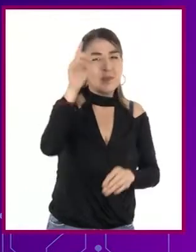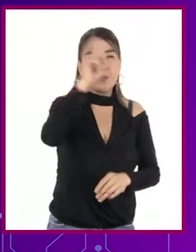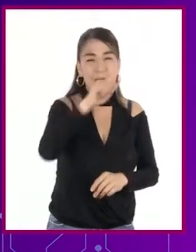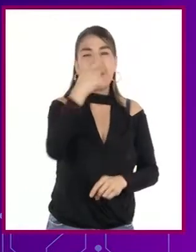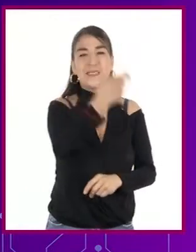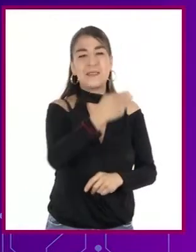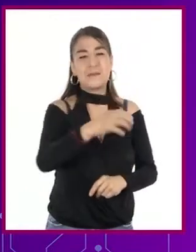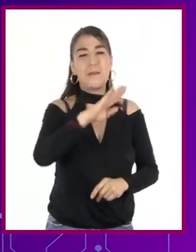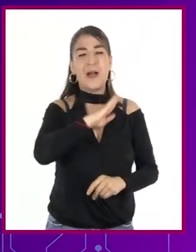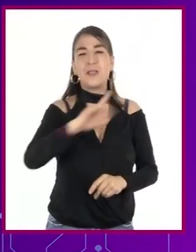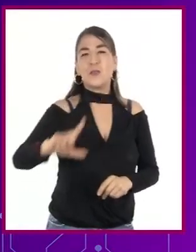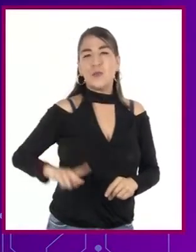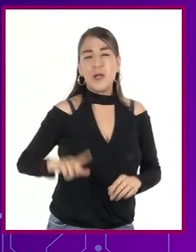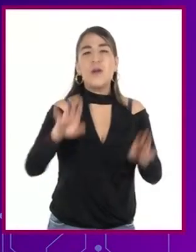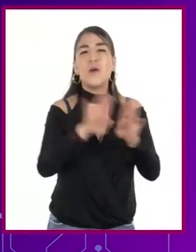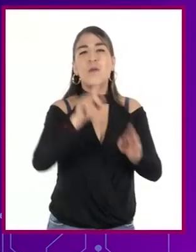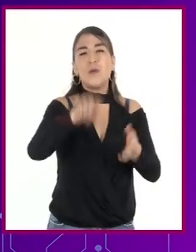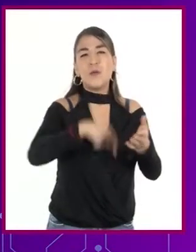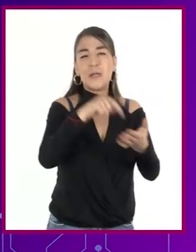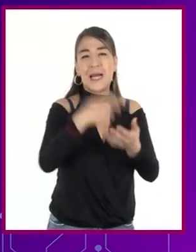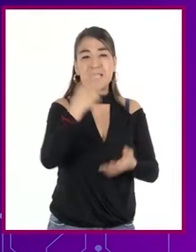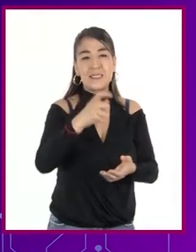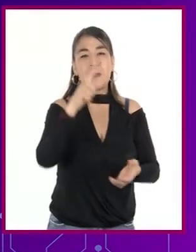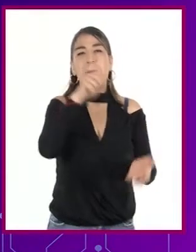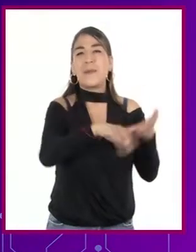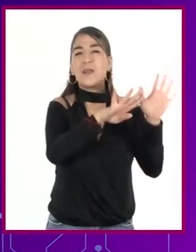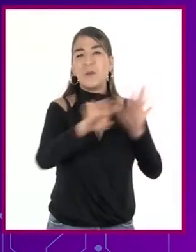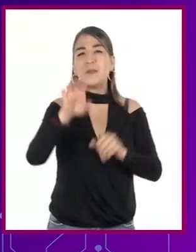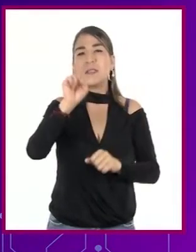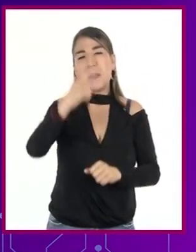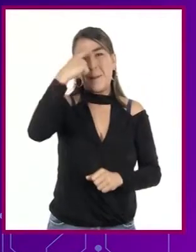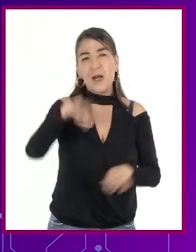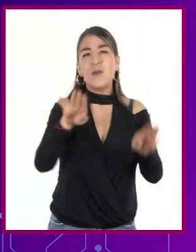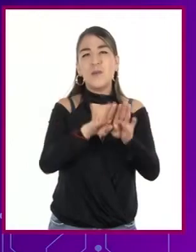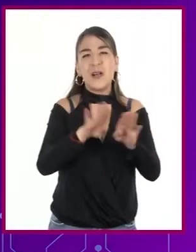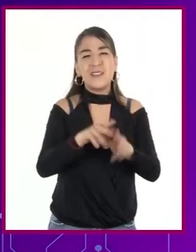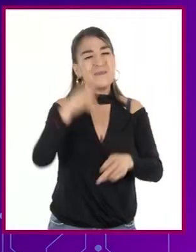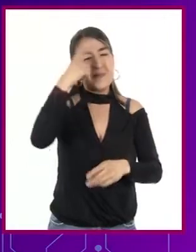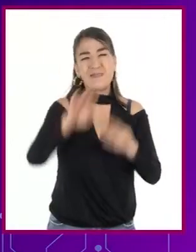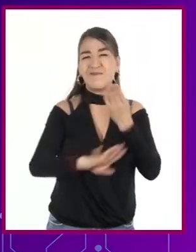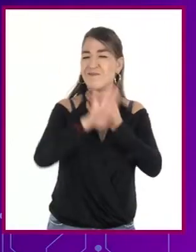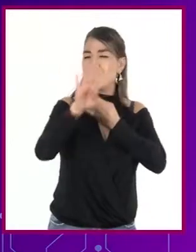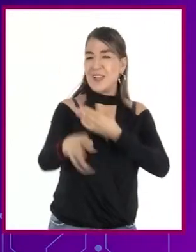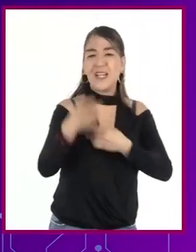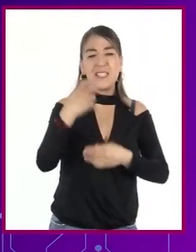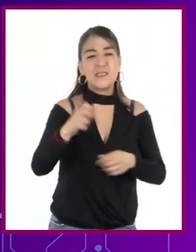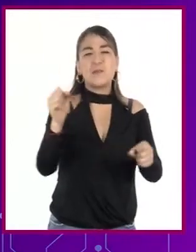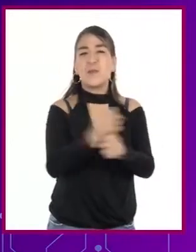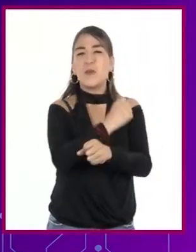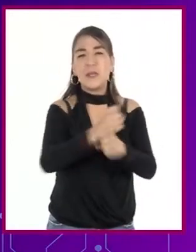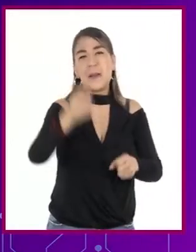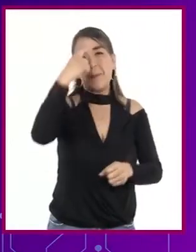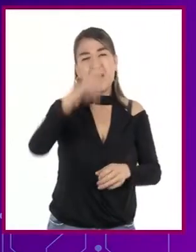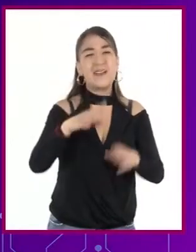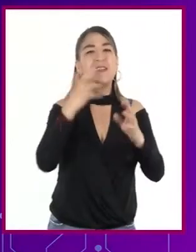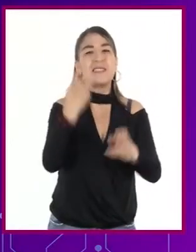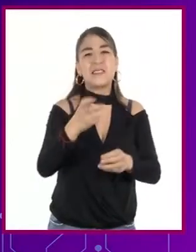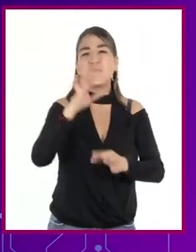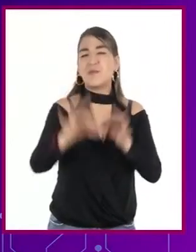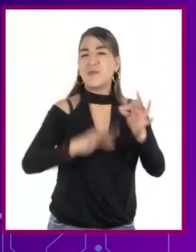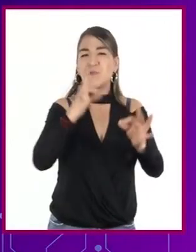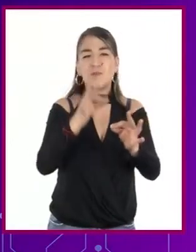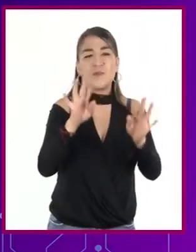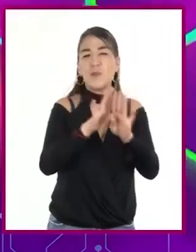años 50 y 60 acerca de las técnicas de la resistencia no violenta para incumplir las leyes de